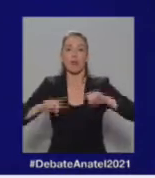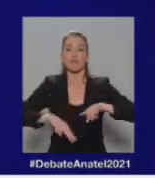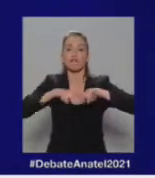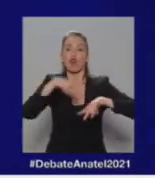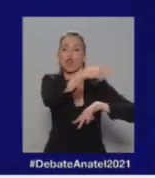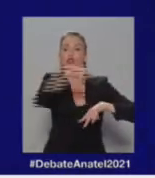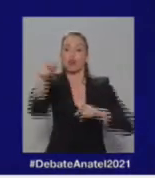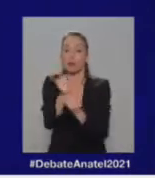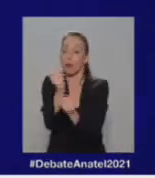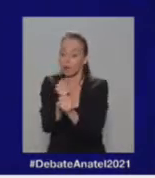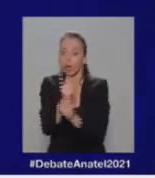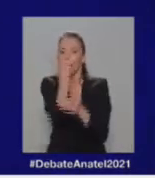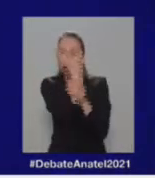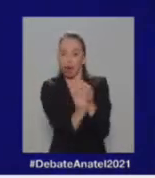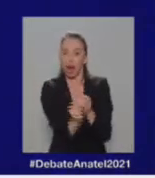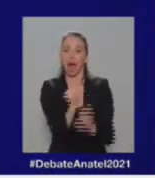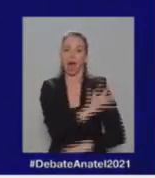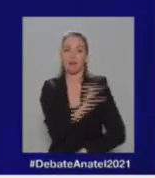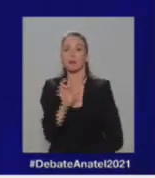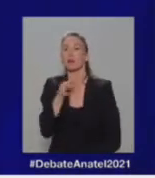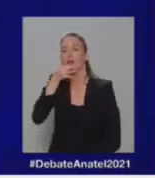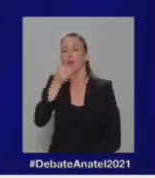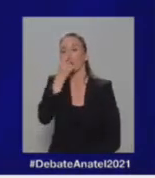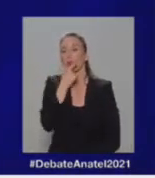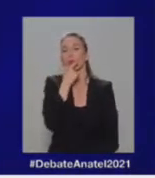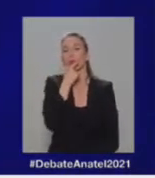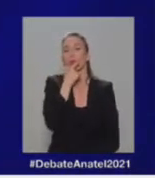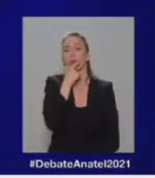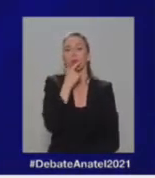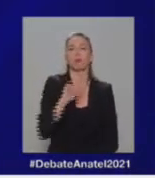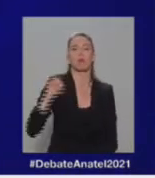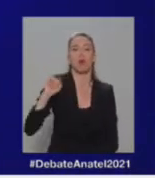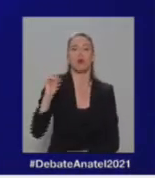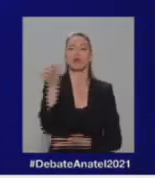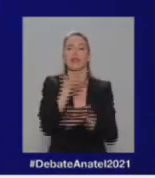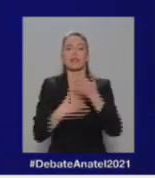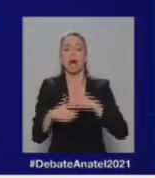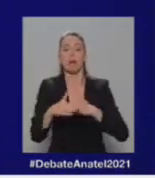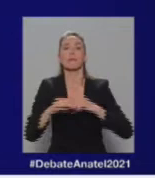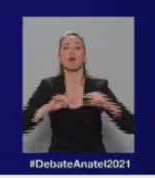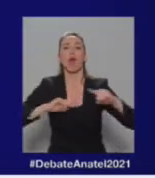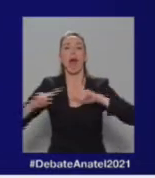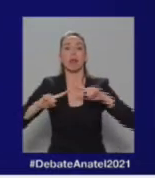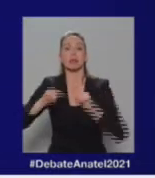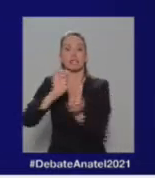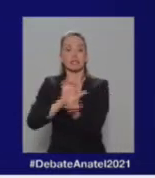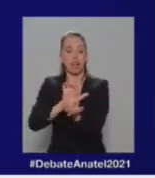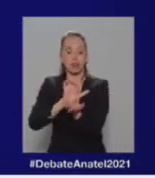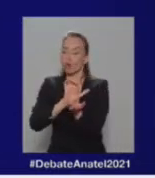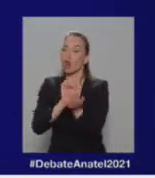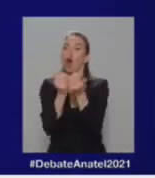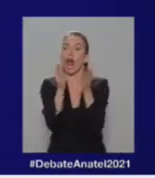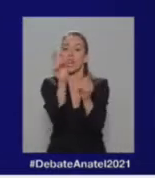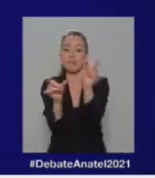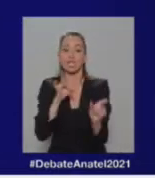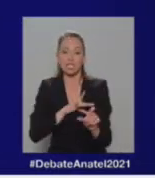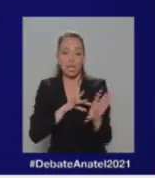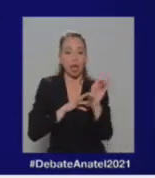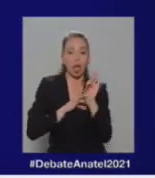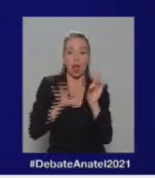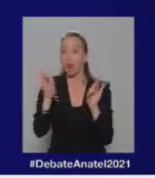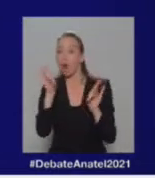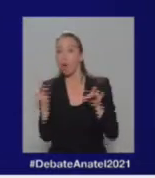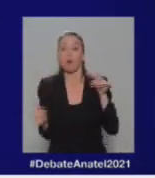Familias homoparentales, fue un tema el cual aludió. Nadie podría decir que he discriminado a alguien, que yo crea que una madre sola, un